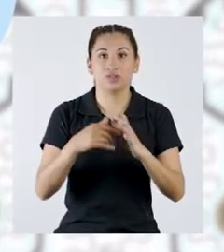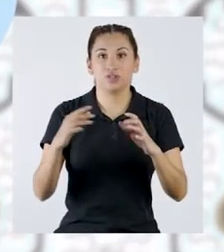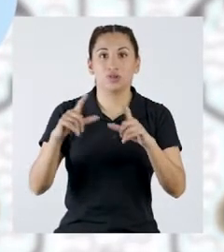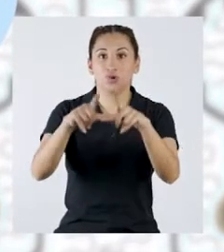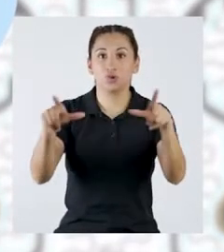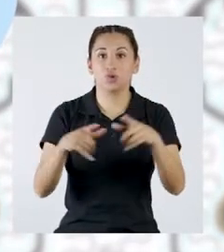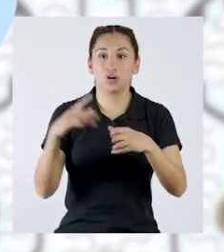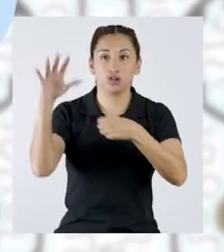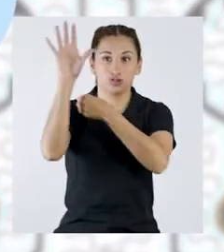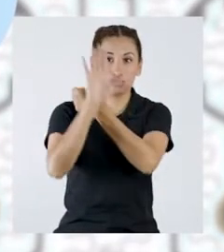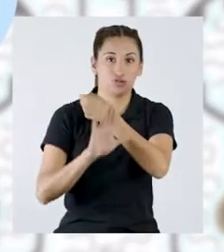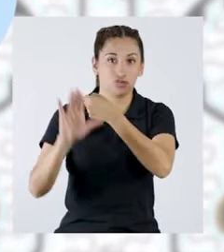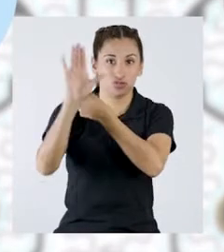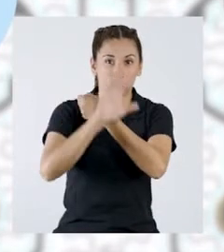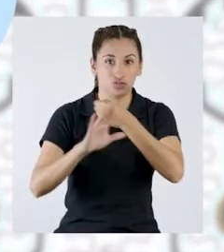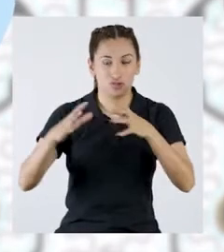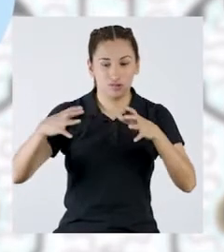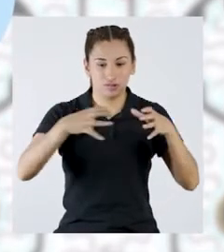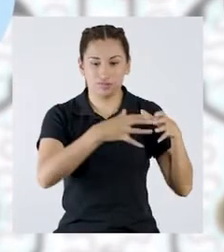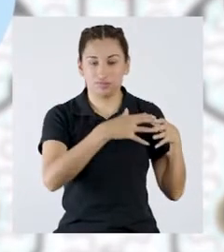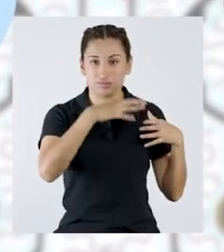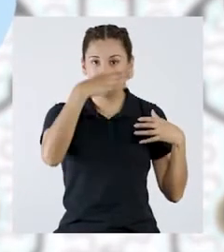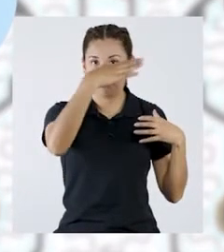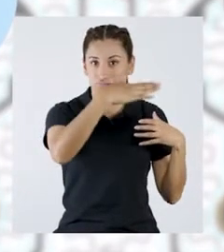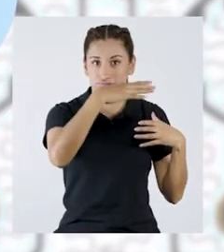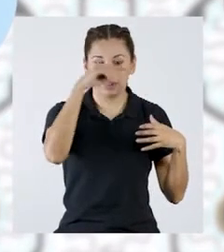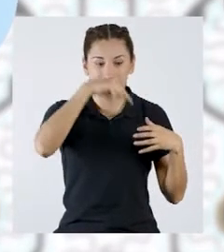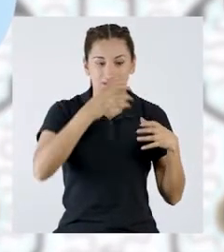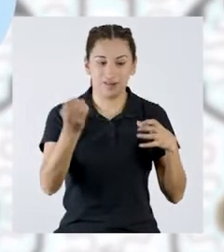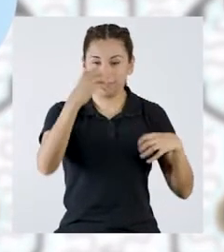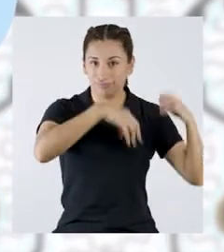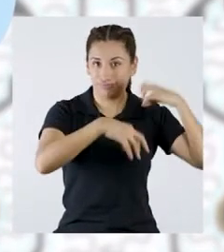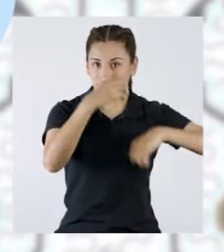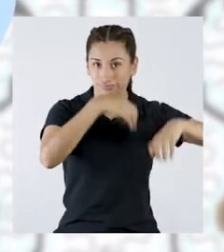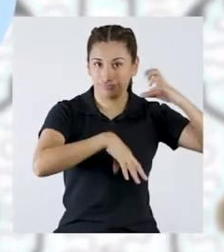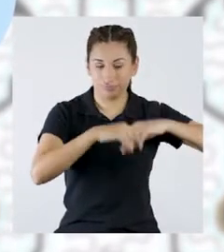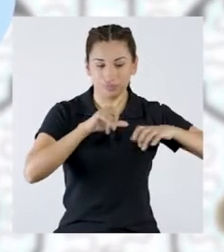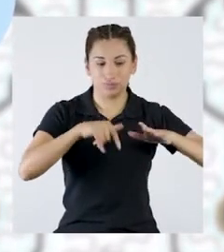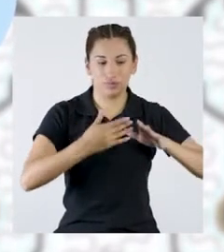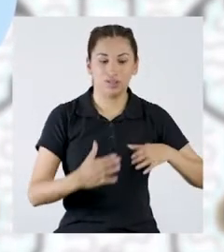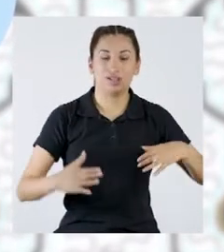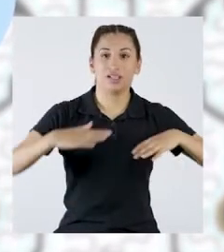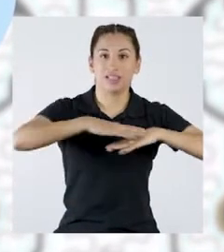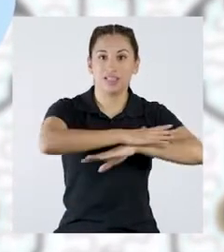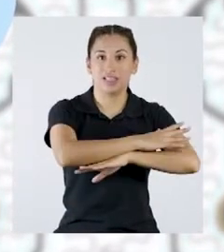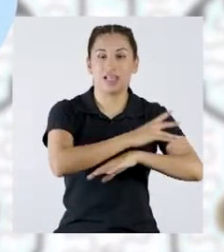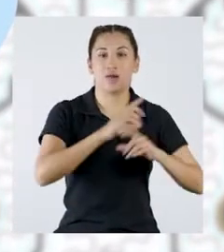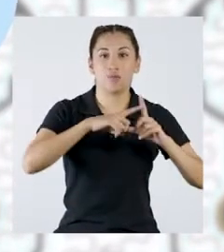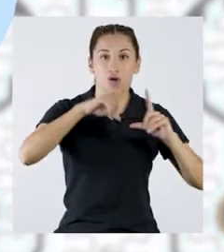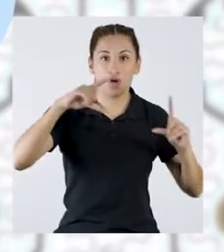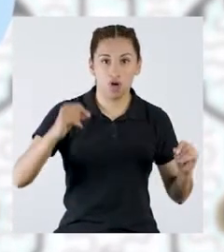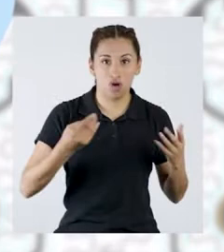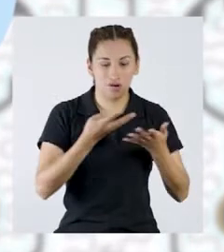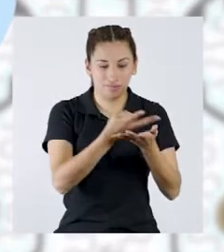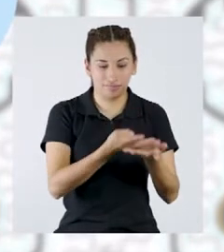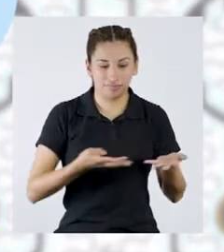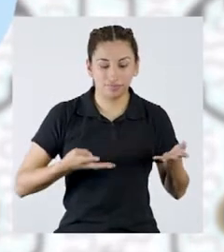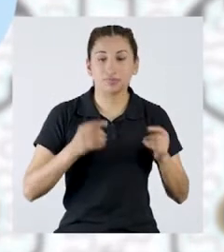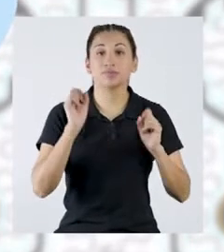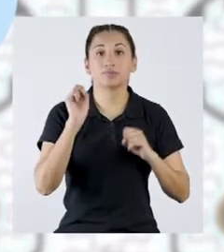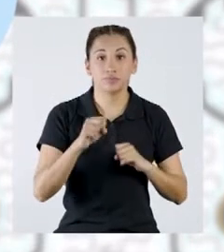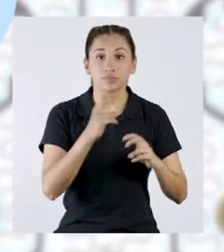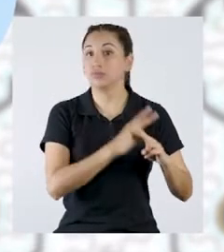con sombra. Colocas los restos orgánicos que tengas dentro y eso lo vuelves a cubrir con pasto u hojas. Eso